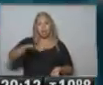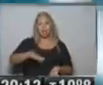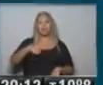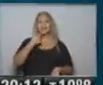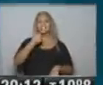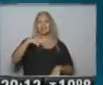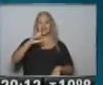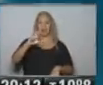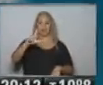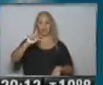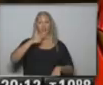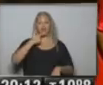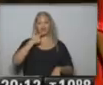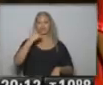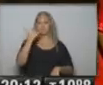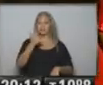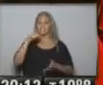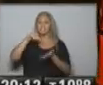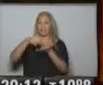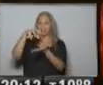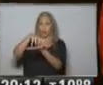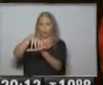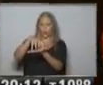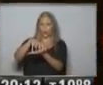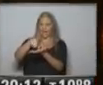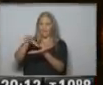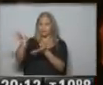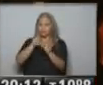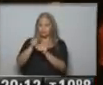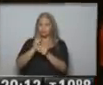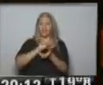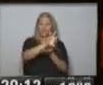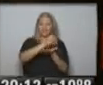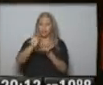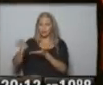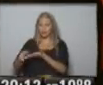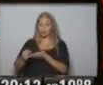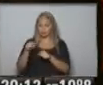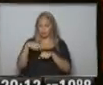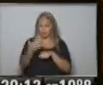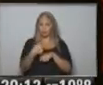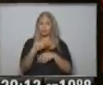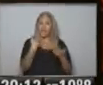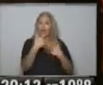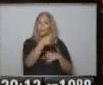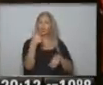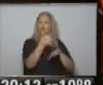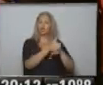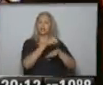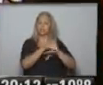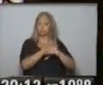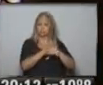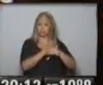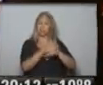Pablo, Cecilia, estamos en otro centro de acopio y distribución. En minutos vamos a hablar con los protagonistas y vamos a tener